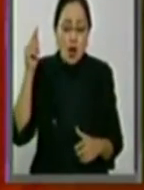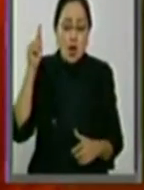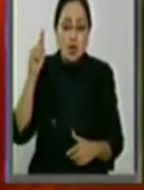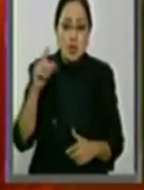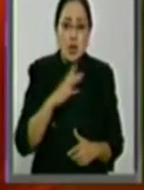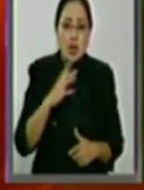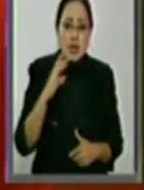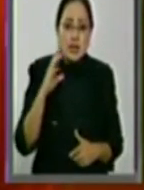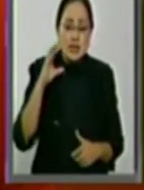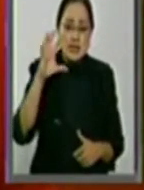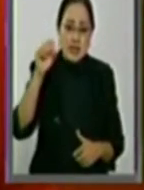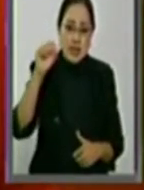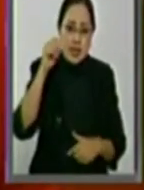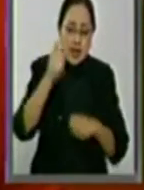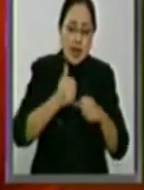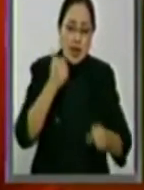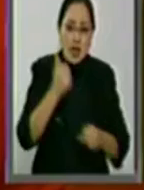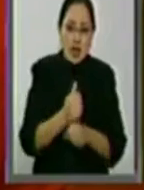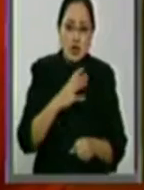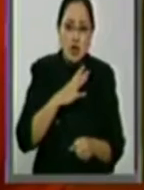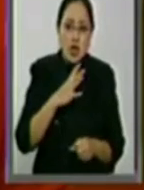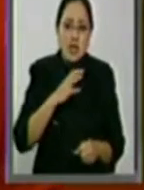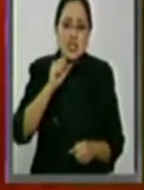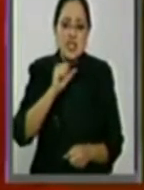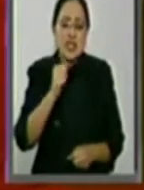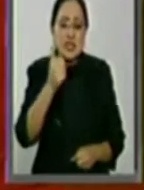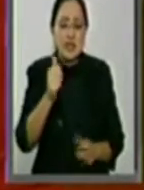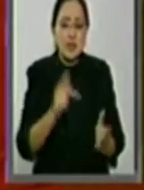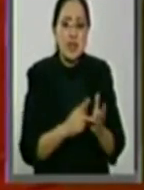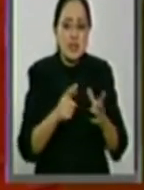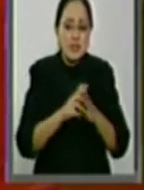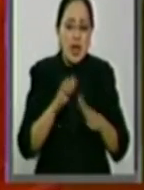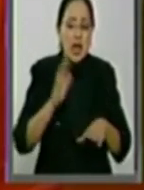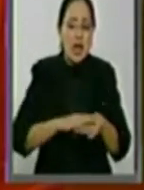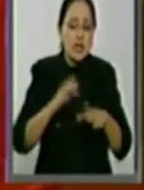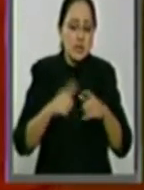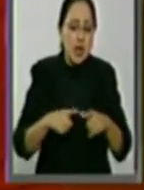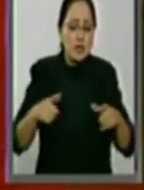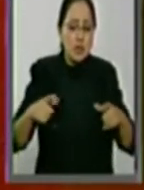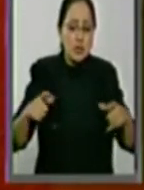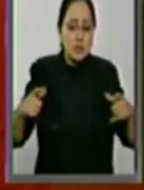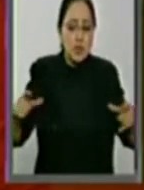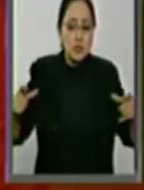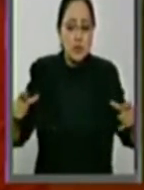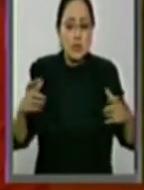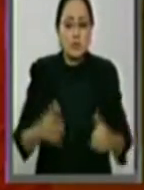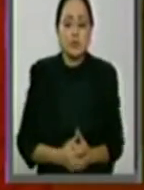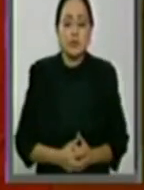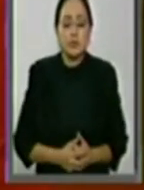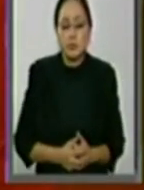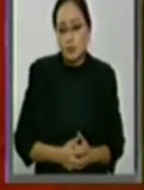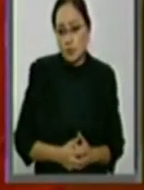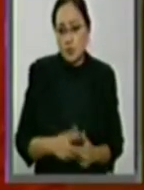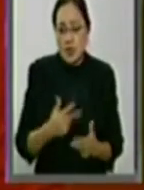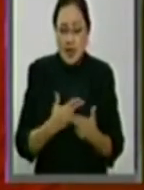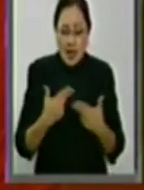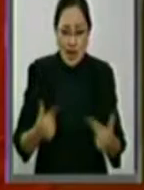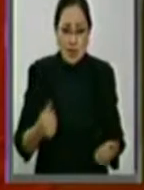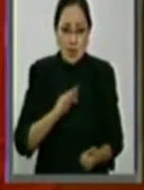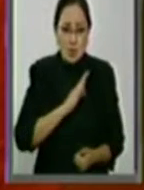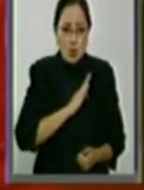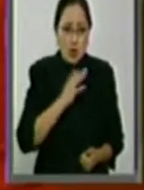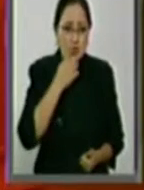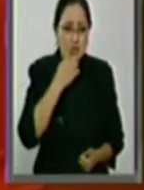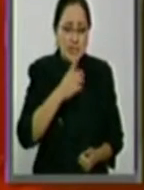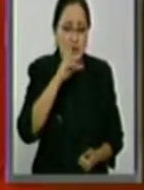6 décadas se multiplicó 66 veces. Nadie puede negar, y no es el propósito